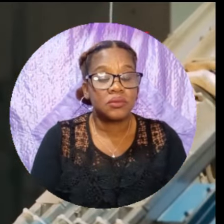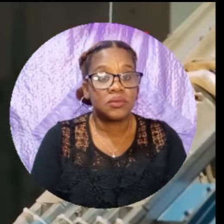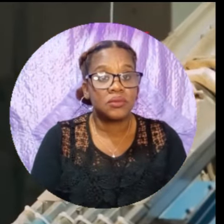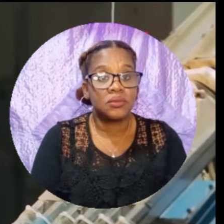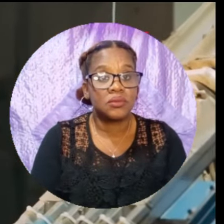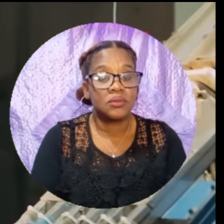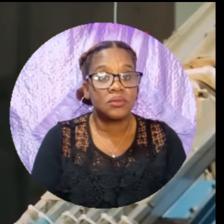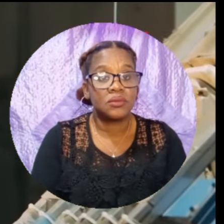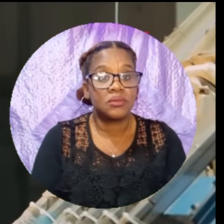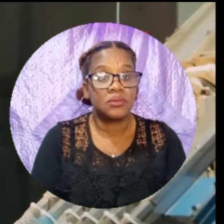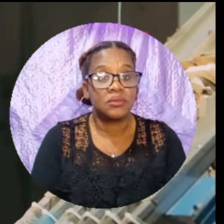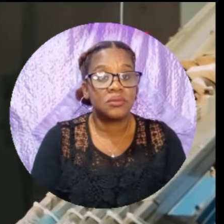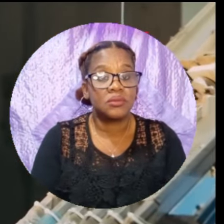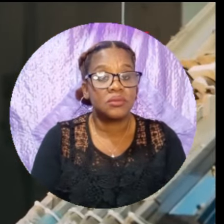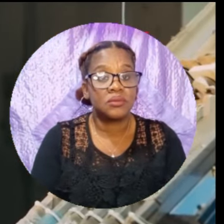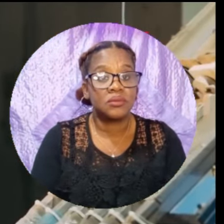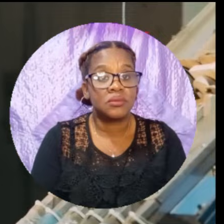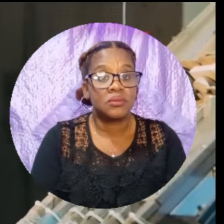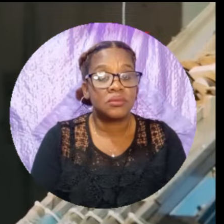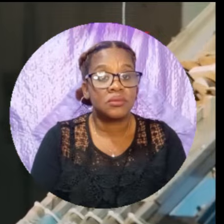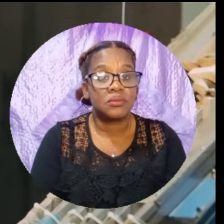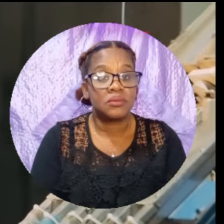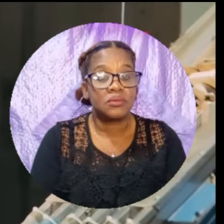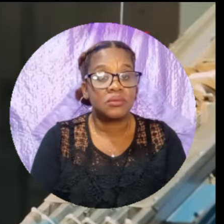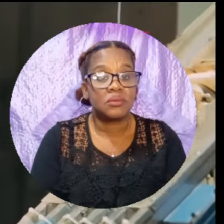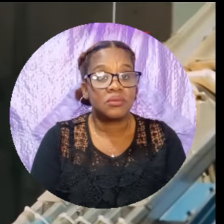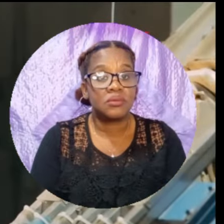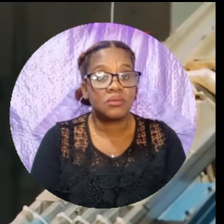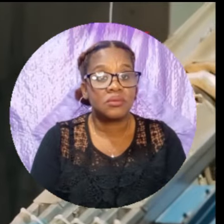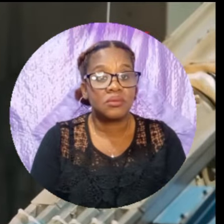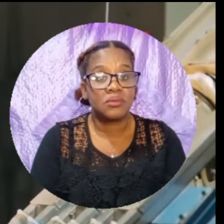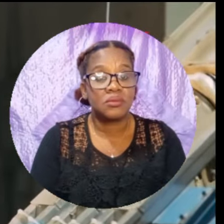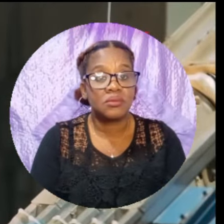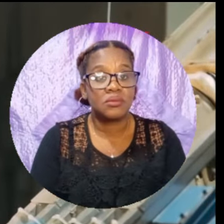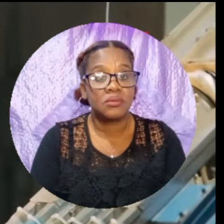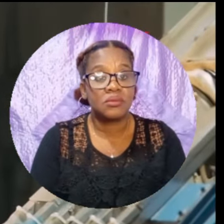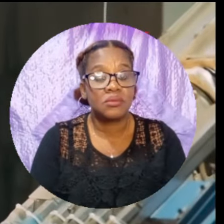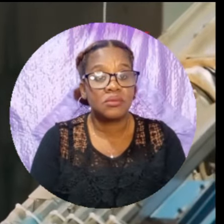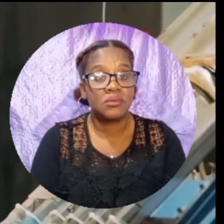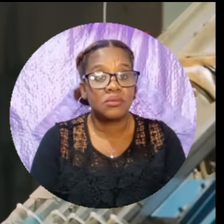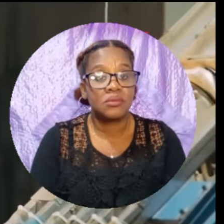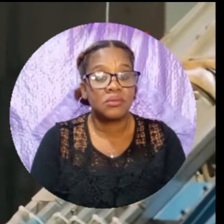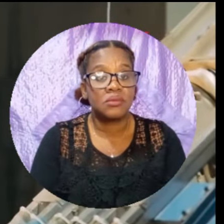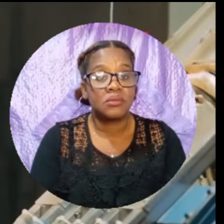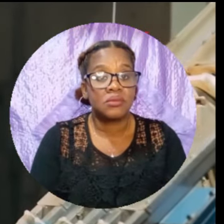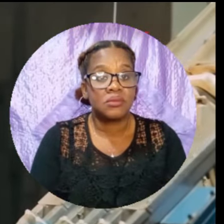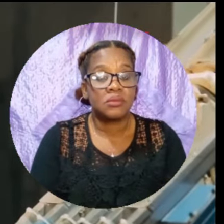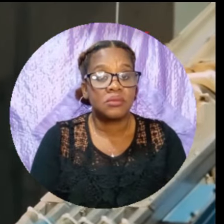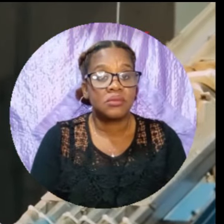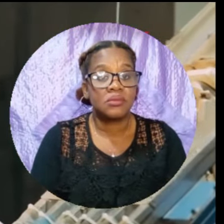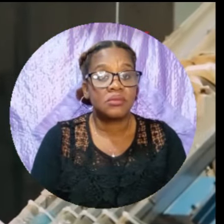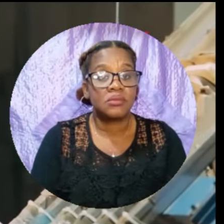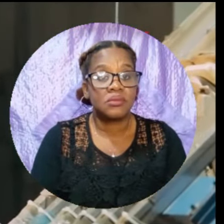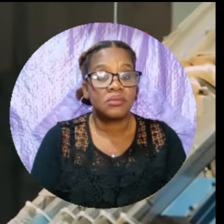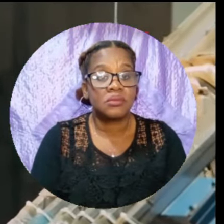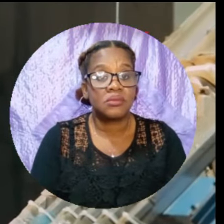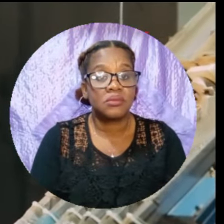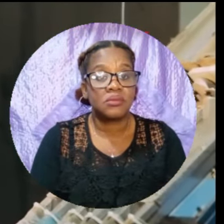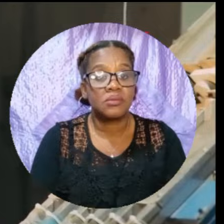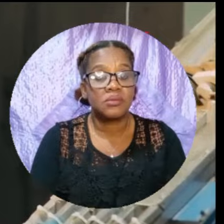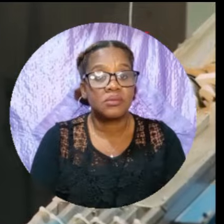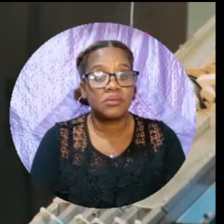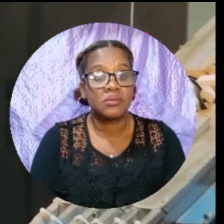granos negros, rojos, realmente no son café de calidad buena. Okay. Pueden ser calidad realmente inferior,